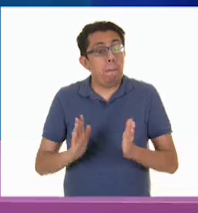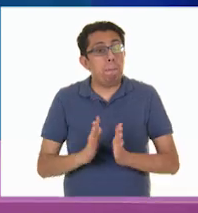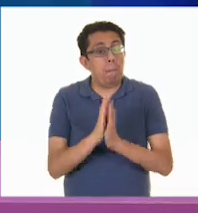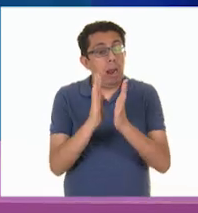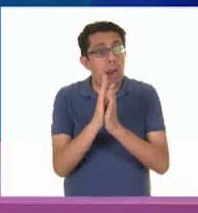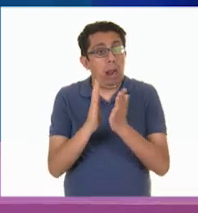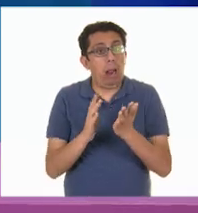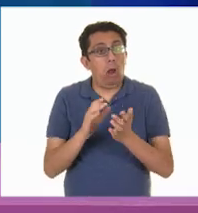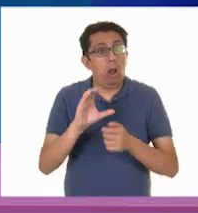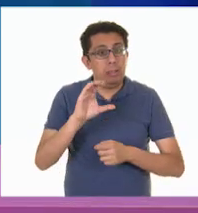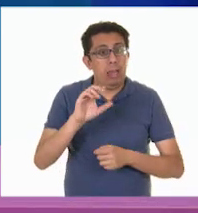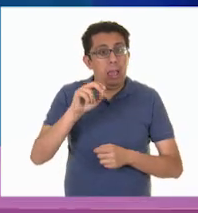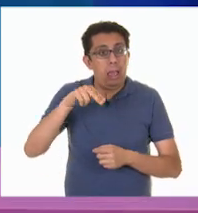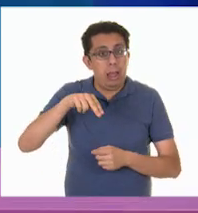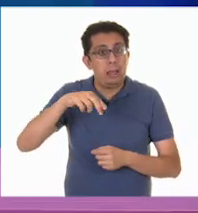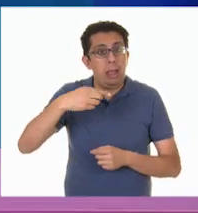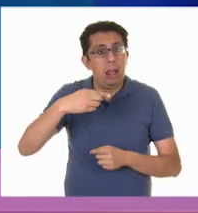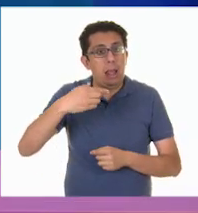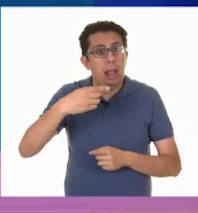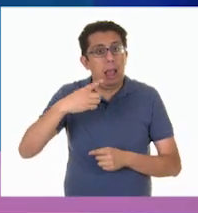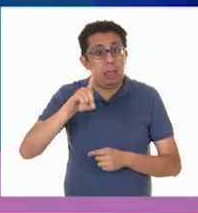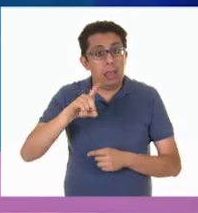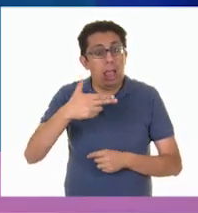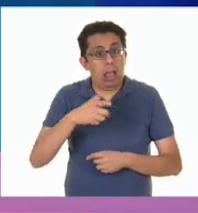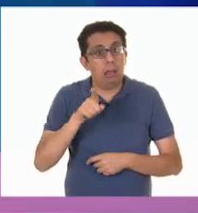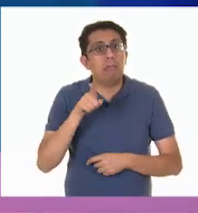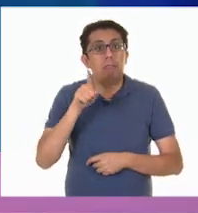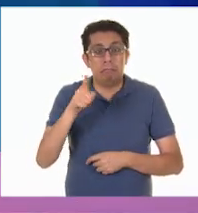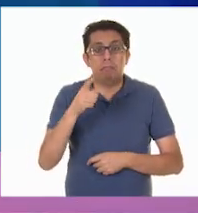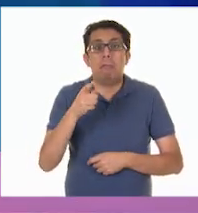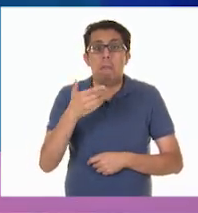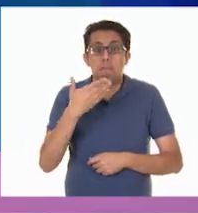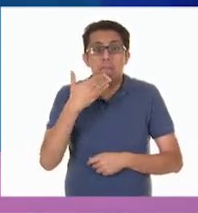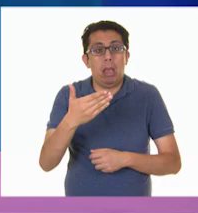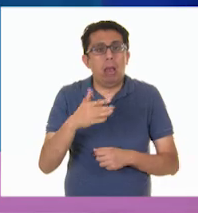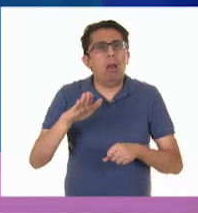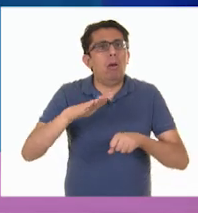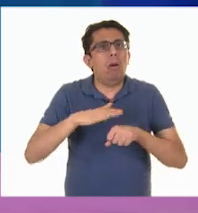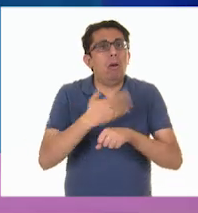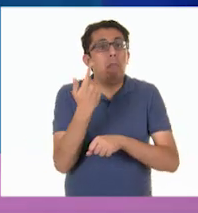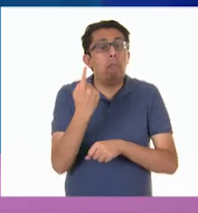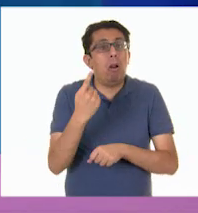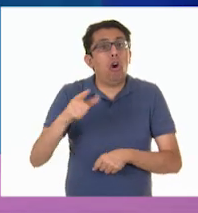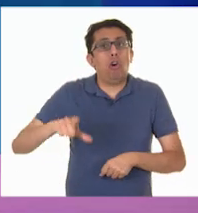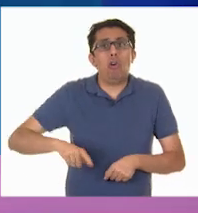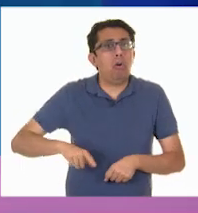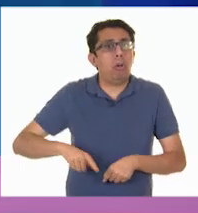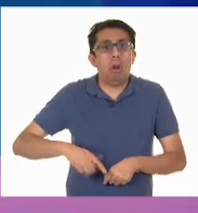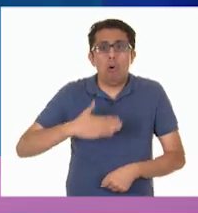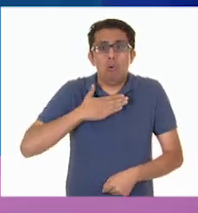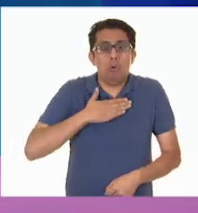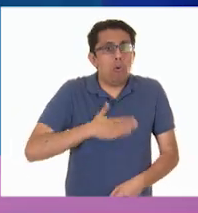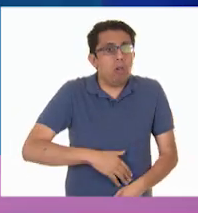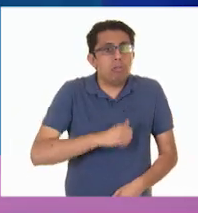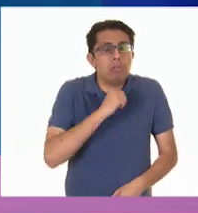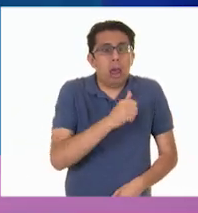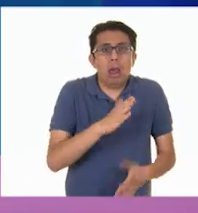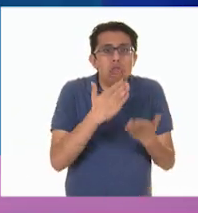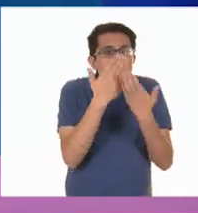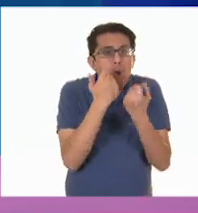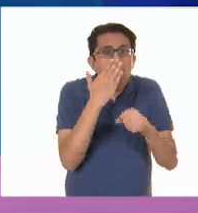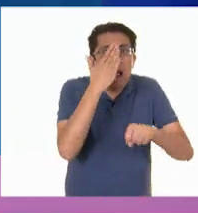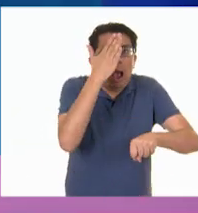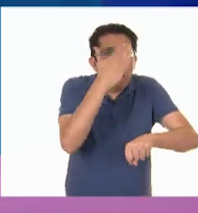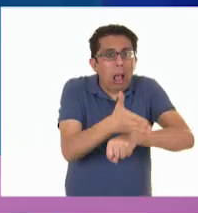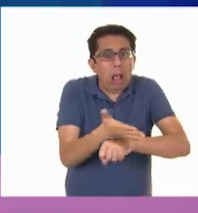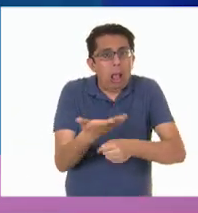de los Derechos Humanos en este caso es muy adecuada, pues el Estado no estaba siendo justo en la asignación de sanciones